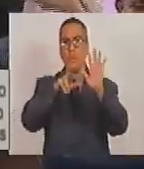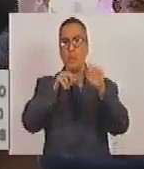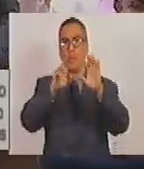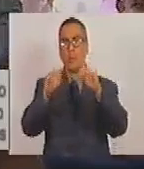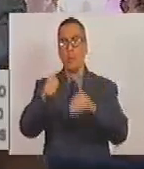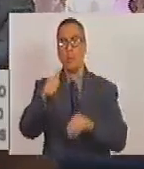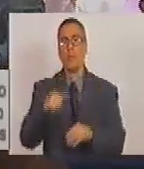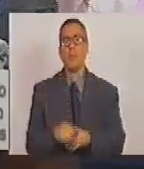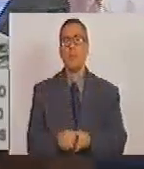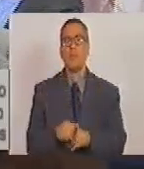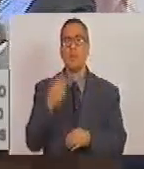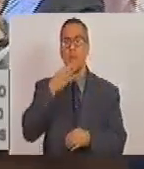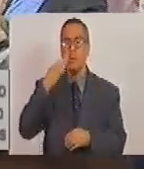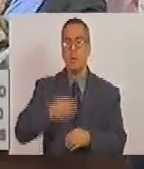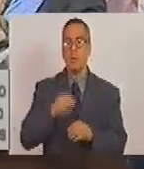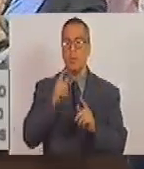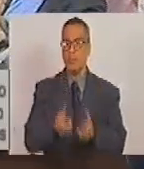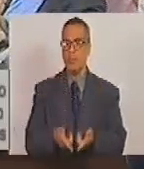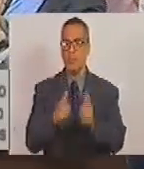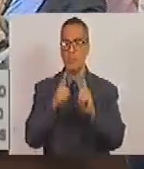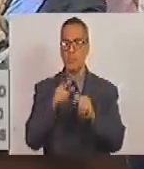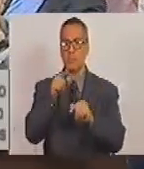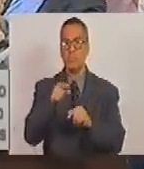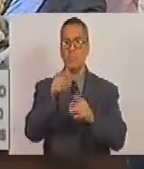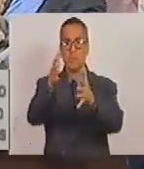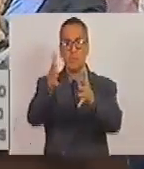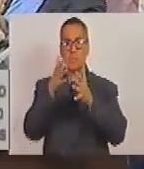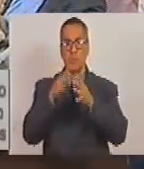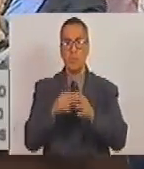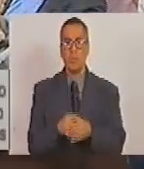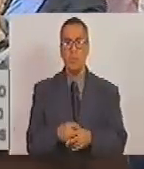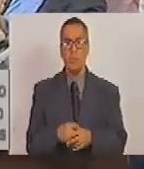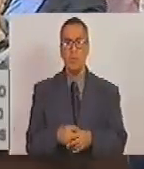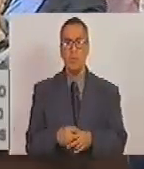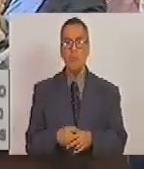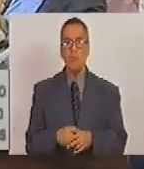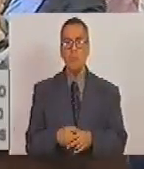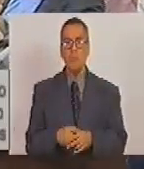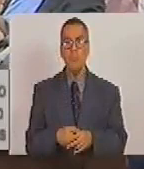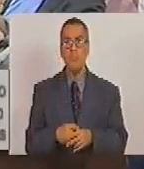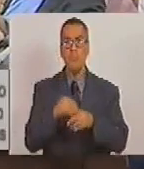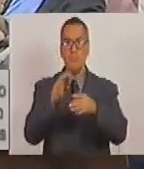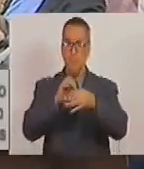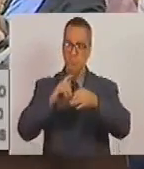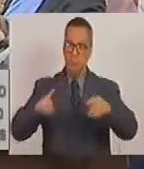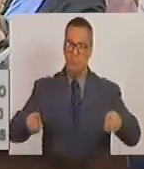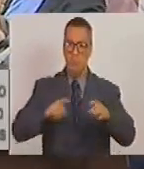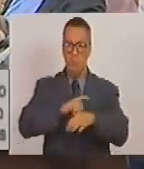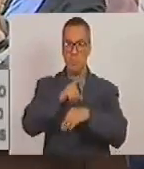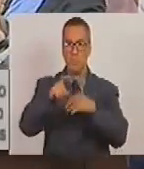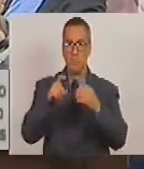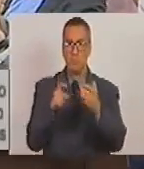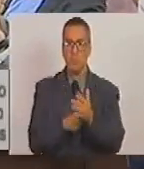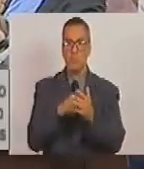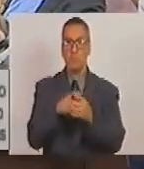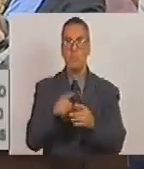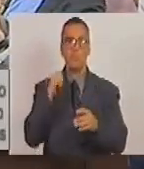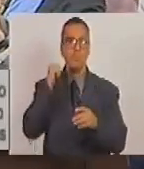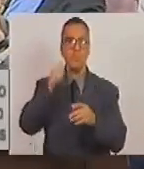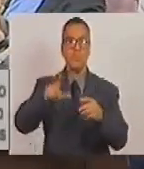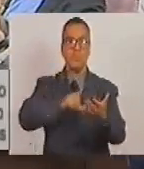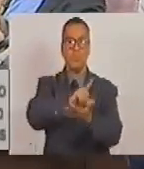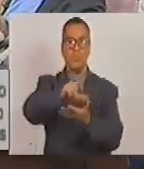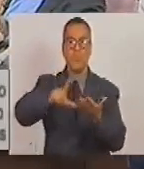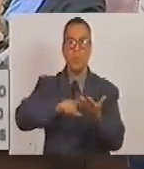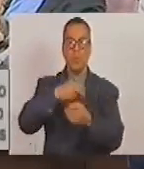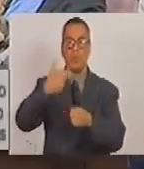1810, y que ciertamente permitió la victoria y la independencia absoluta en el inmortal lago